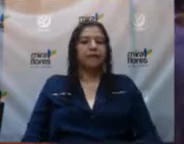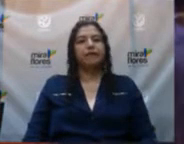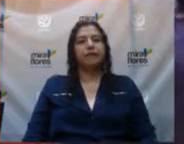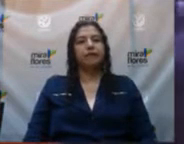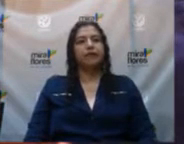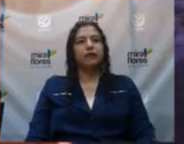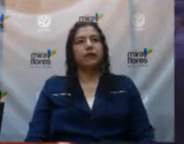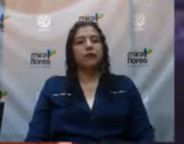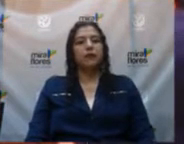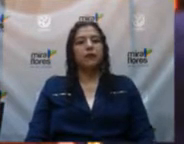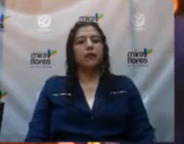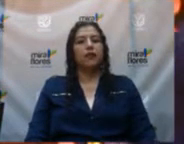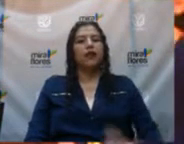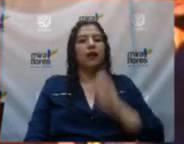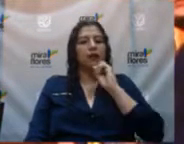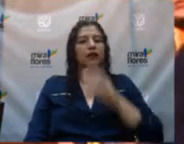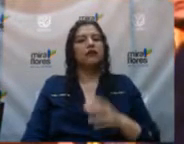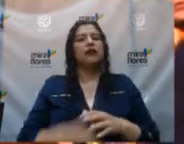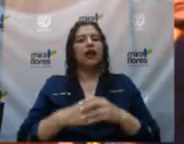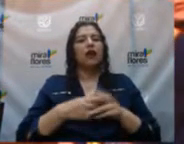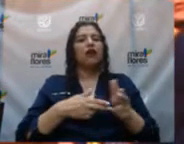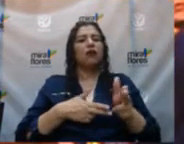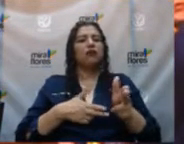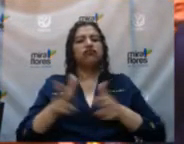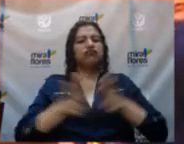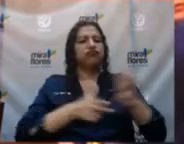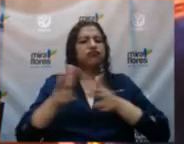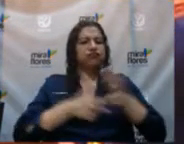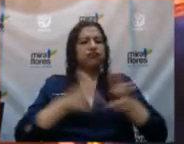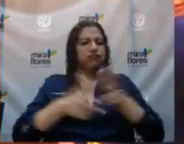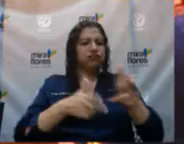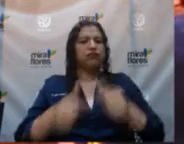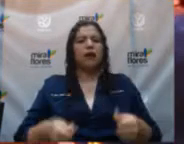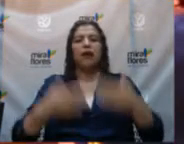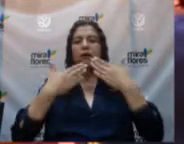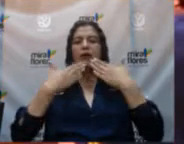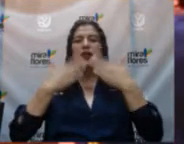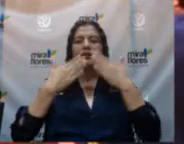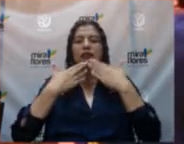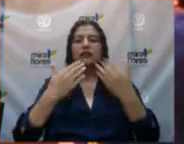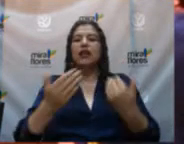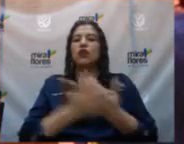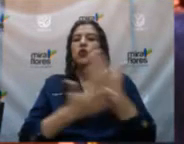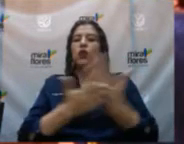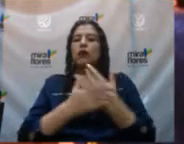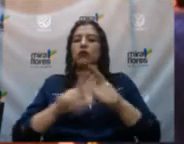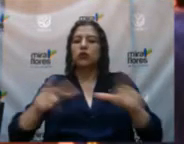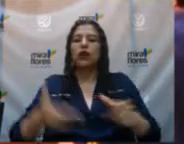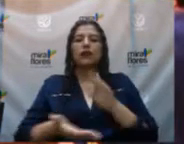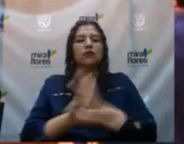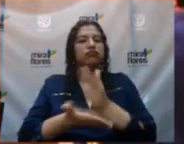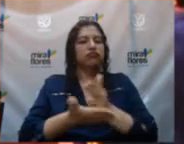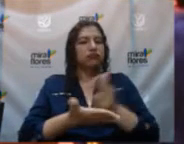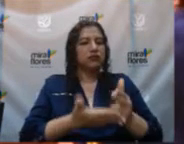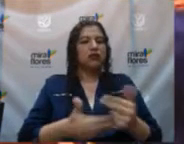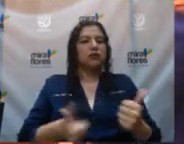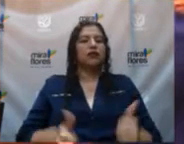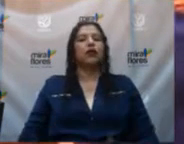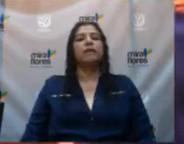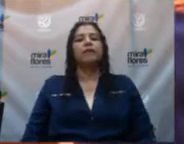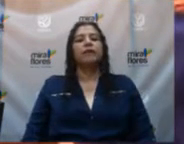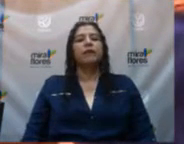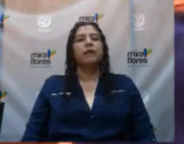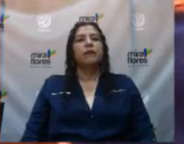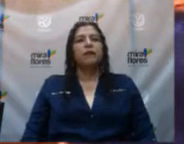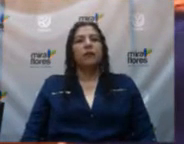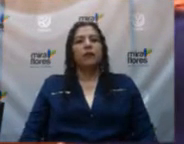Cabe también destacar la fluidez del tránsito vehicular gracias a modernos lugares de estacionamiento. Hoy